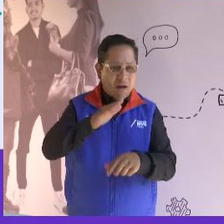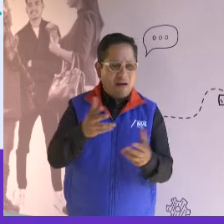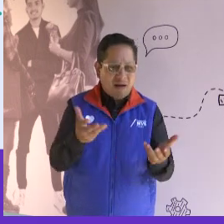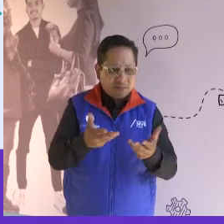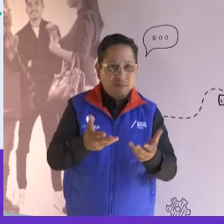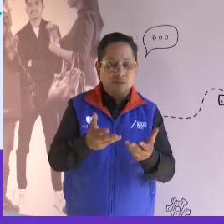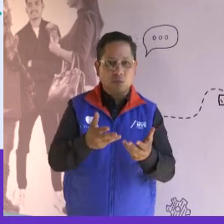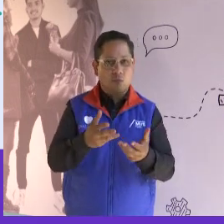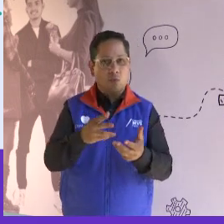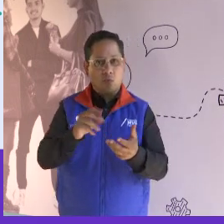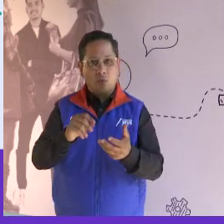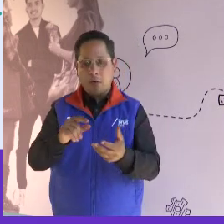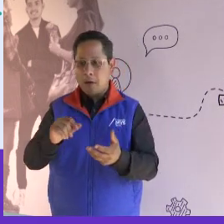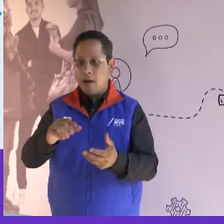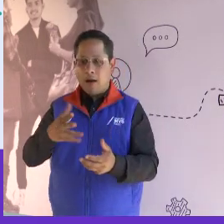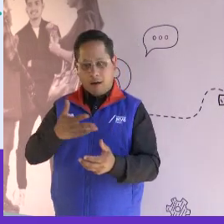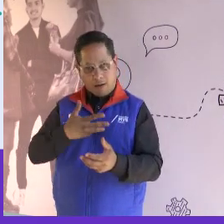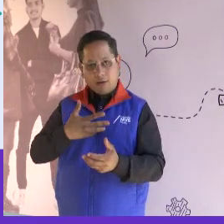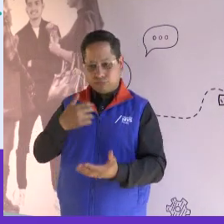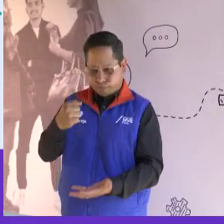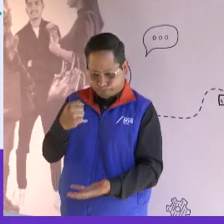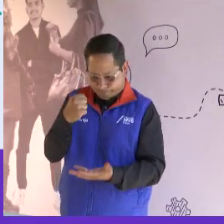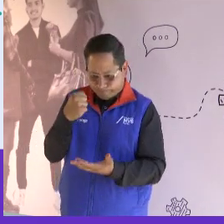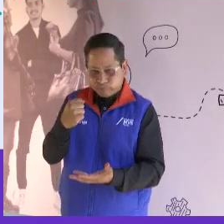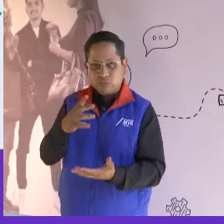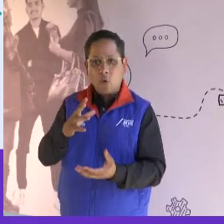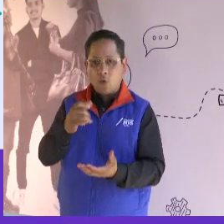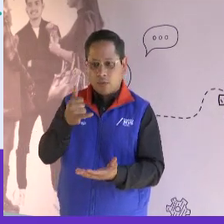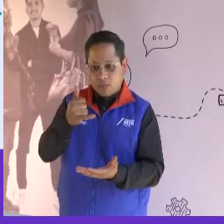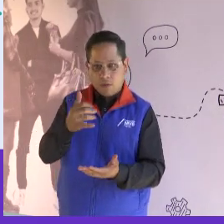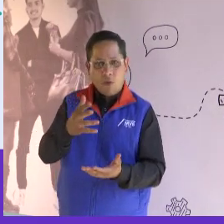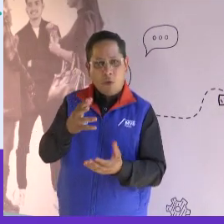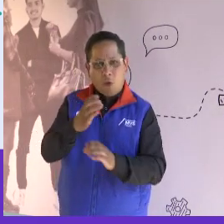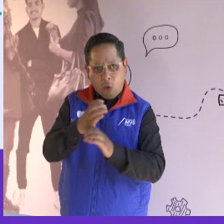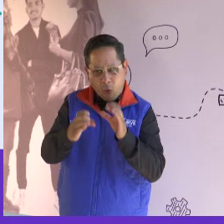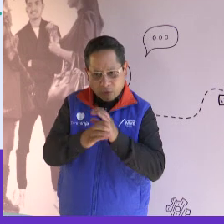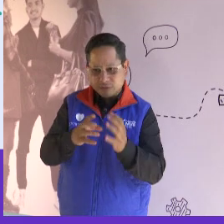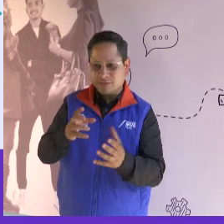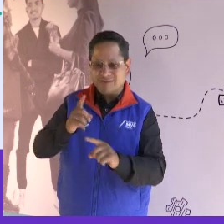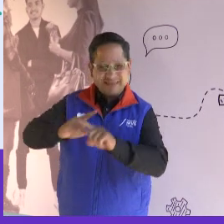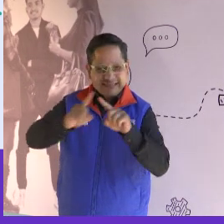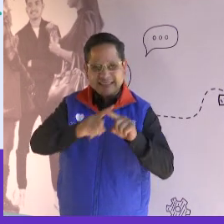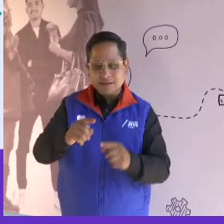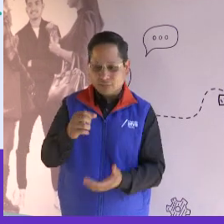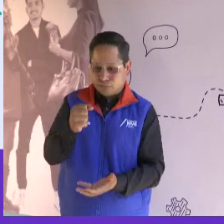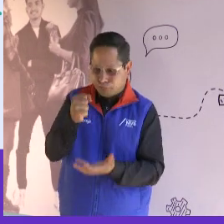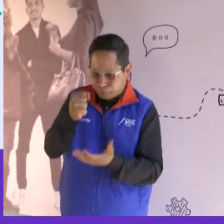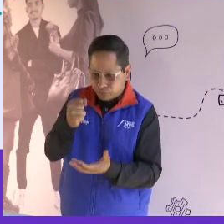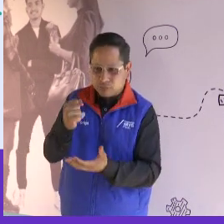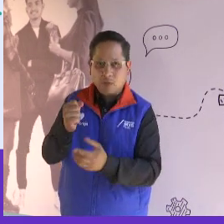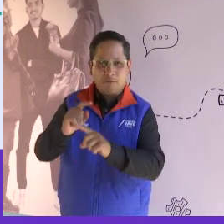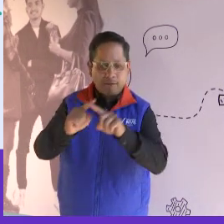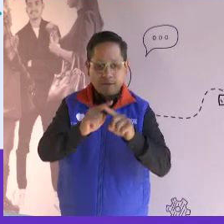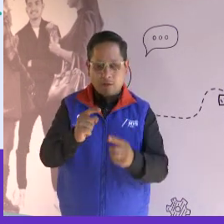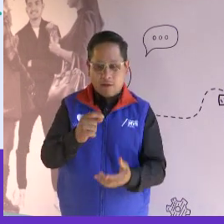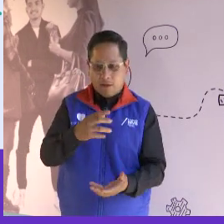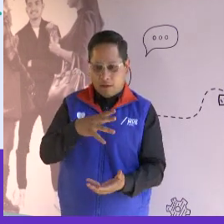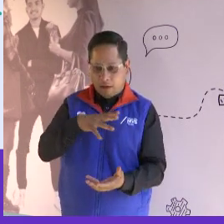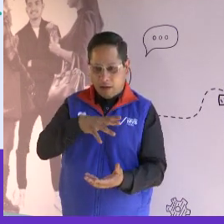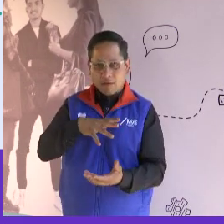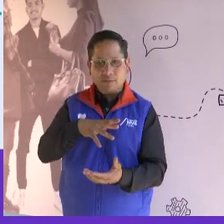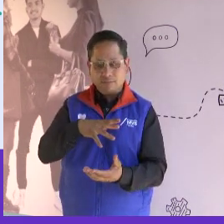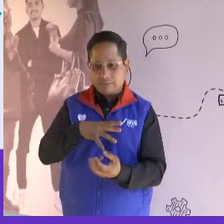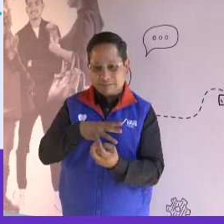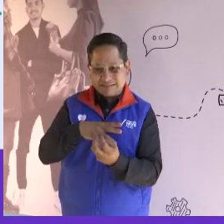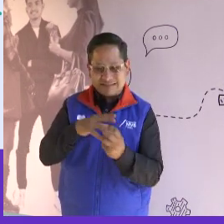menos, sino desde la abundancia, ¿no? De cómo podemos multiplicar lo que ya hacemos y hacerlo mejor, ¿no? Eso es uno de los